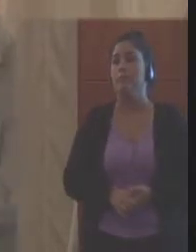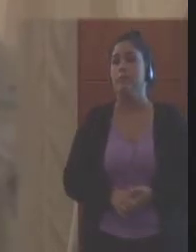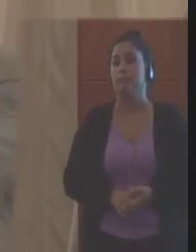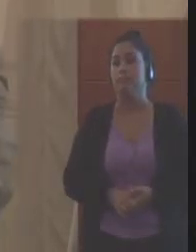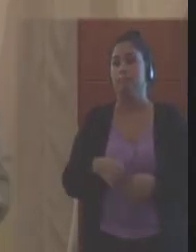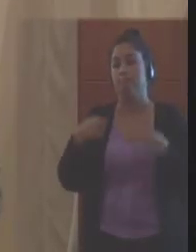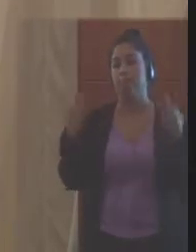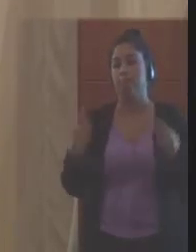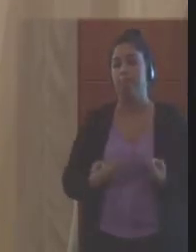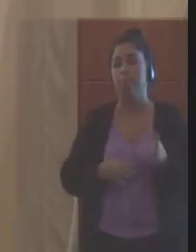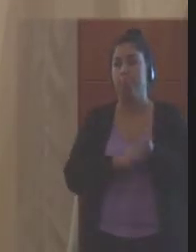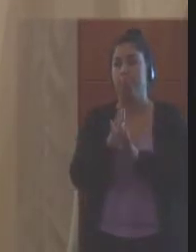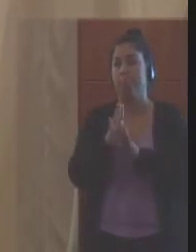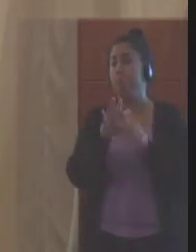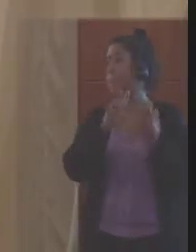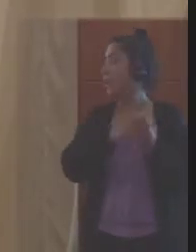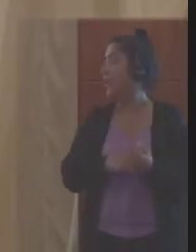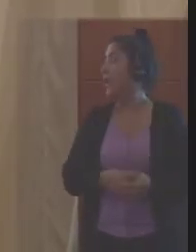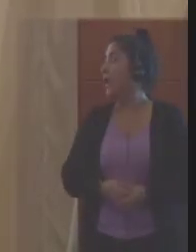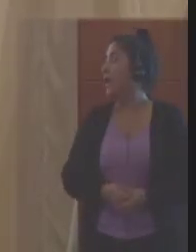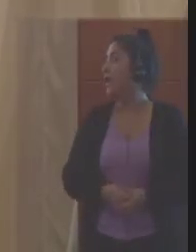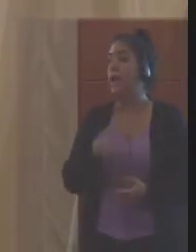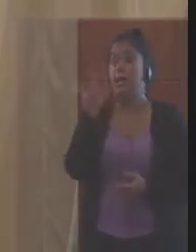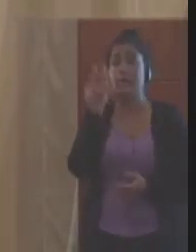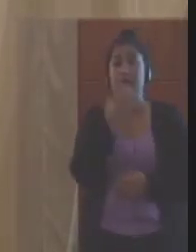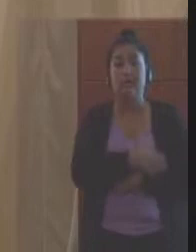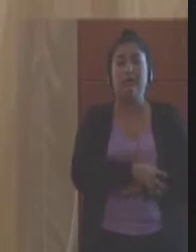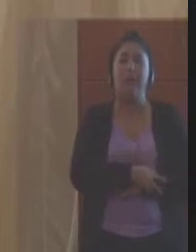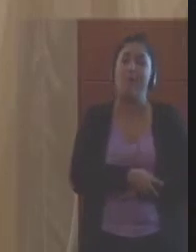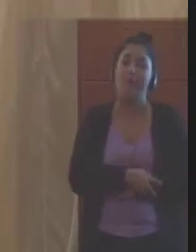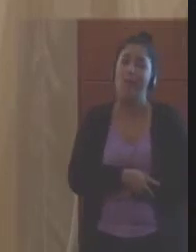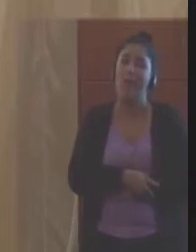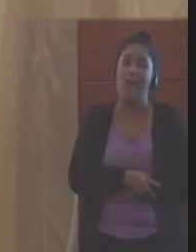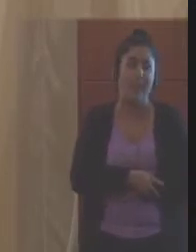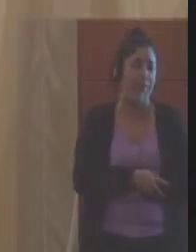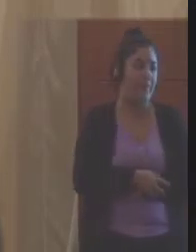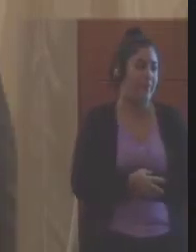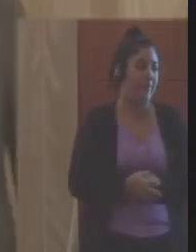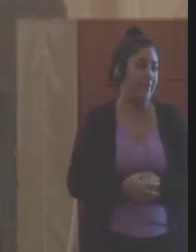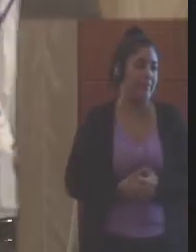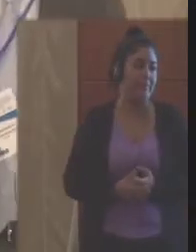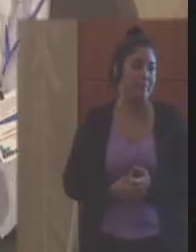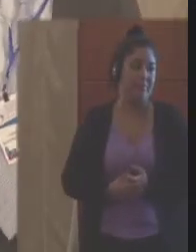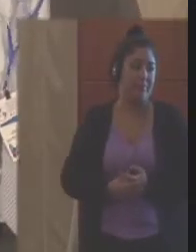gracias. Te cuento los 15 minutos. ¿Paso con esto? Sí, señor.